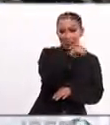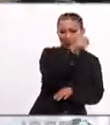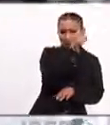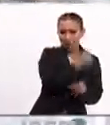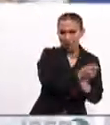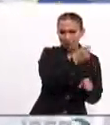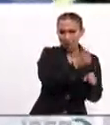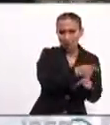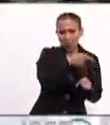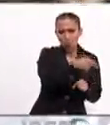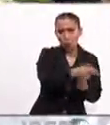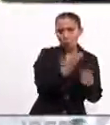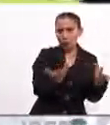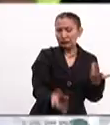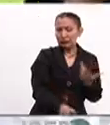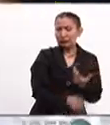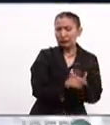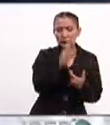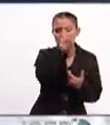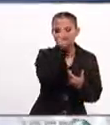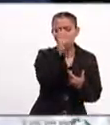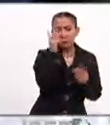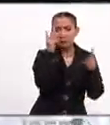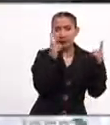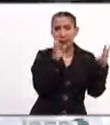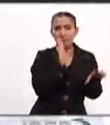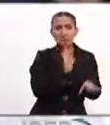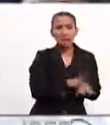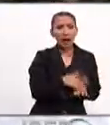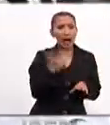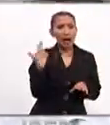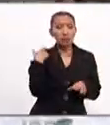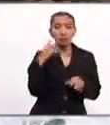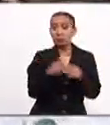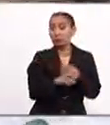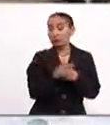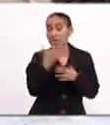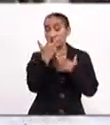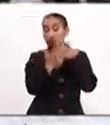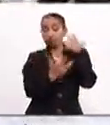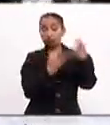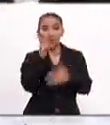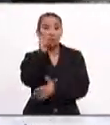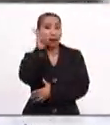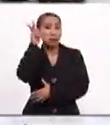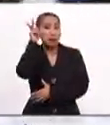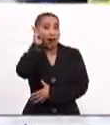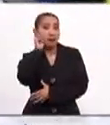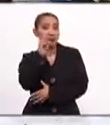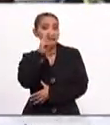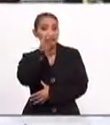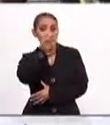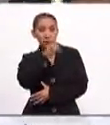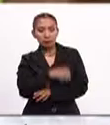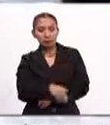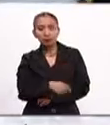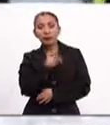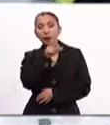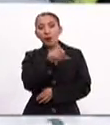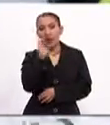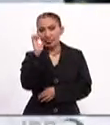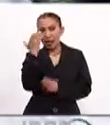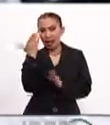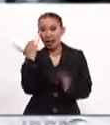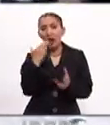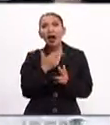fue realmente probablemente una de las visitas más desastrosas que haya tenido el Papa Francisco, que fue en